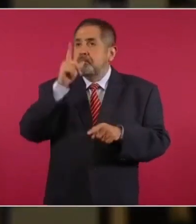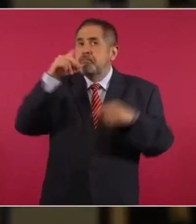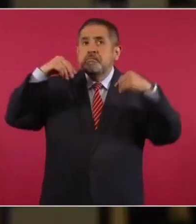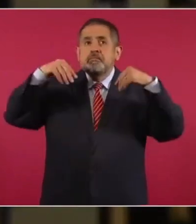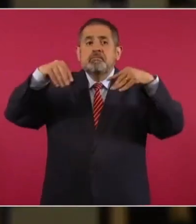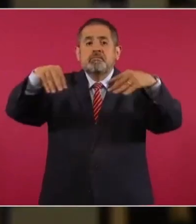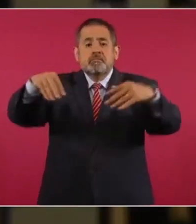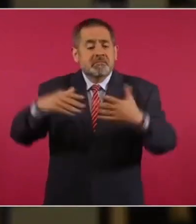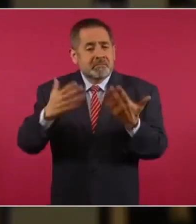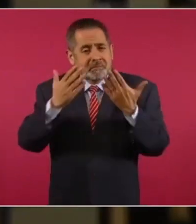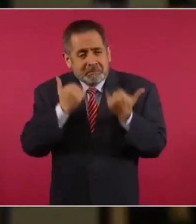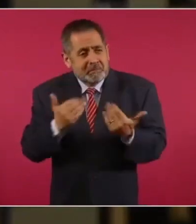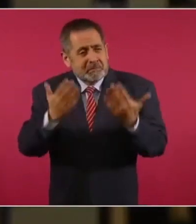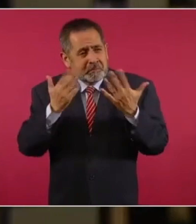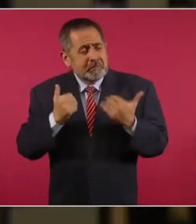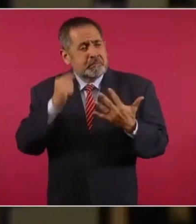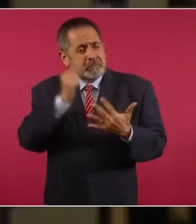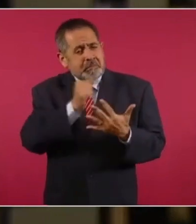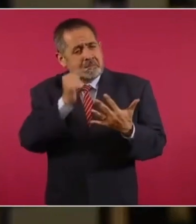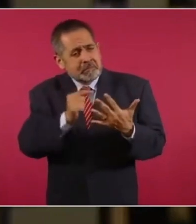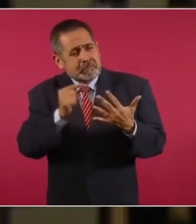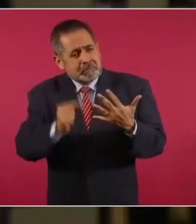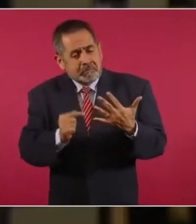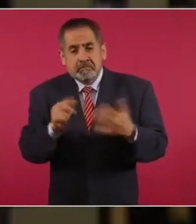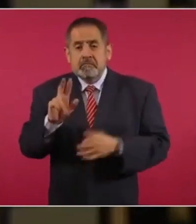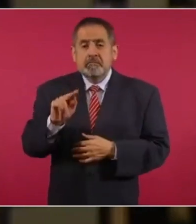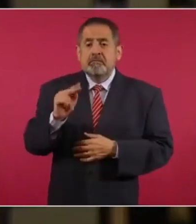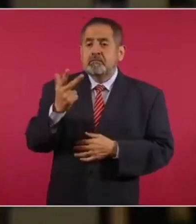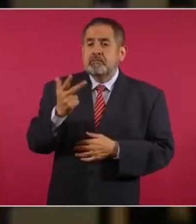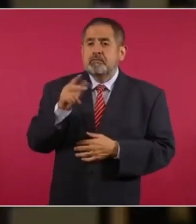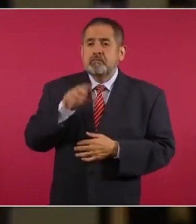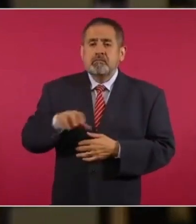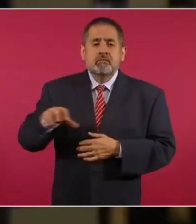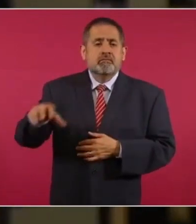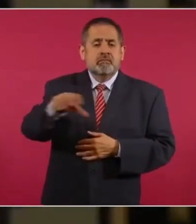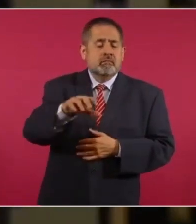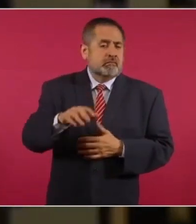público y de bacheo de estas 88 comunidades.